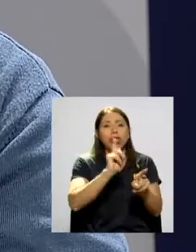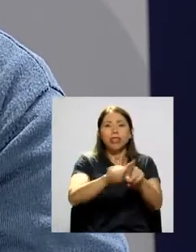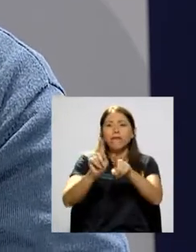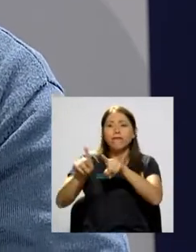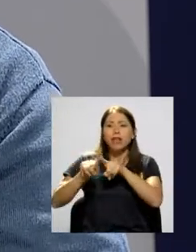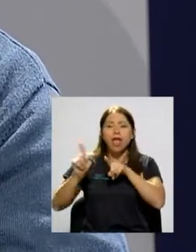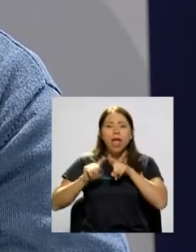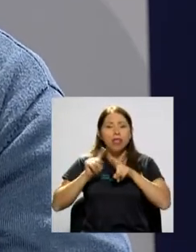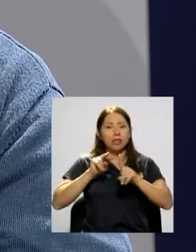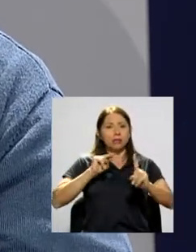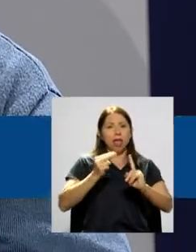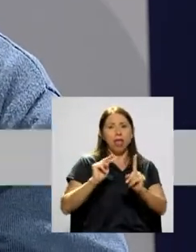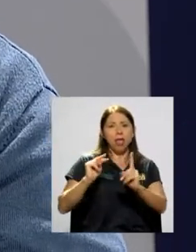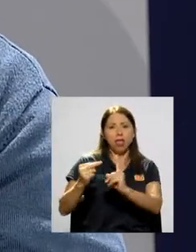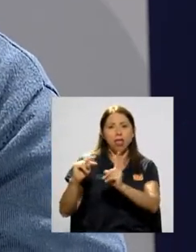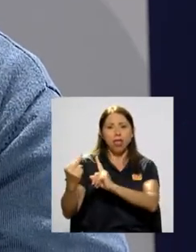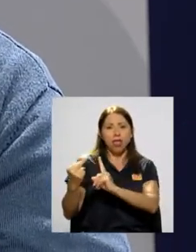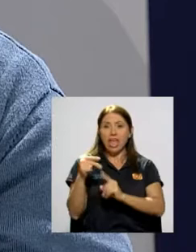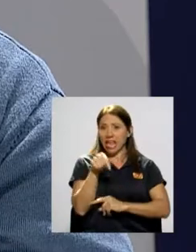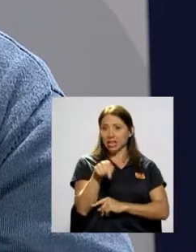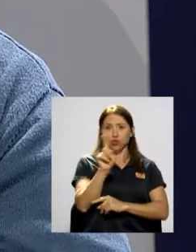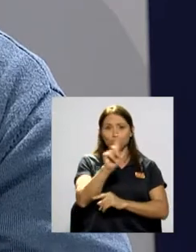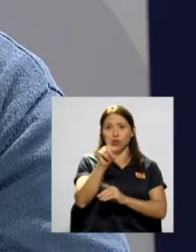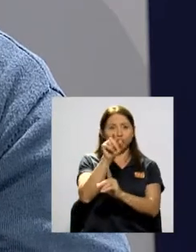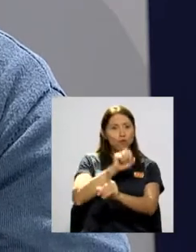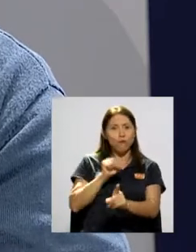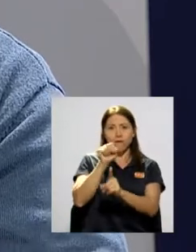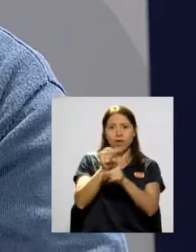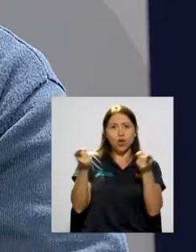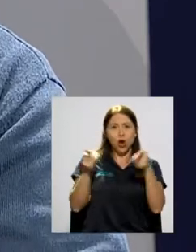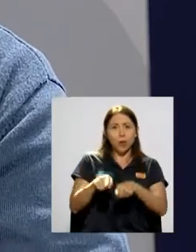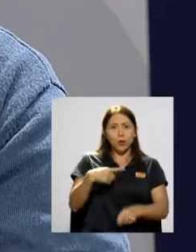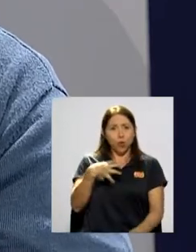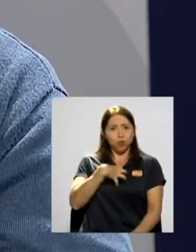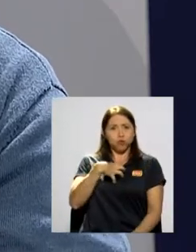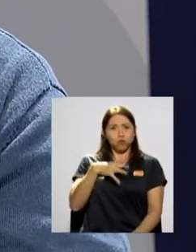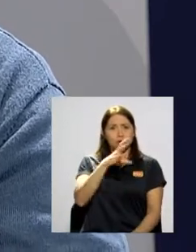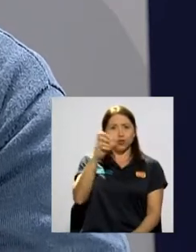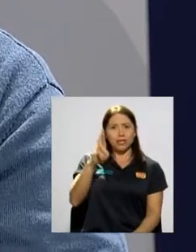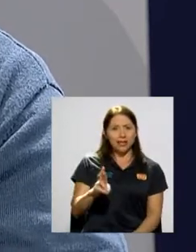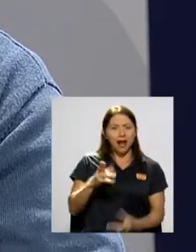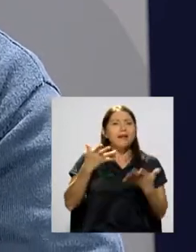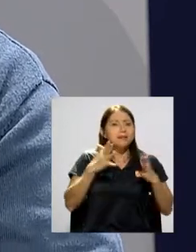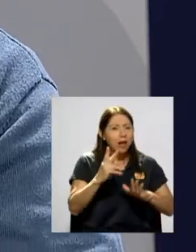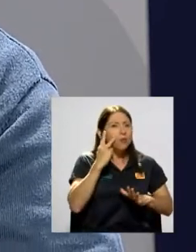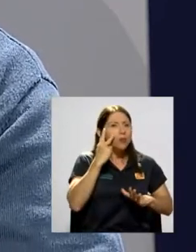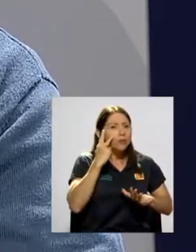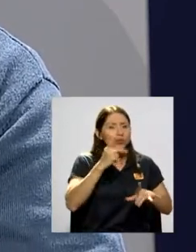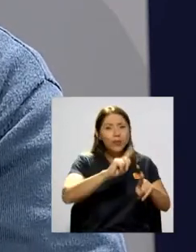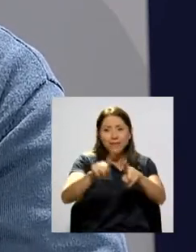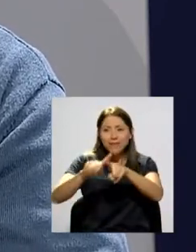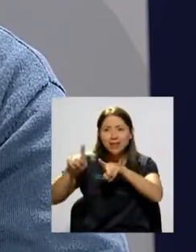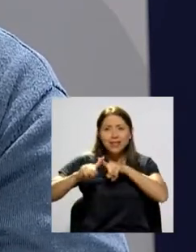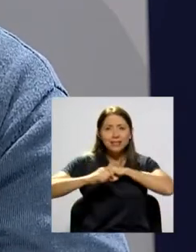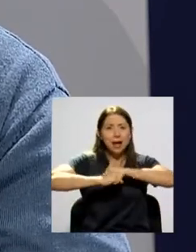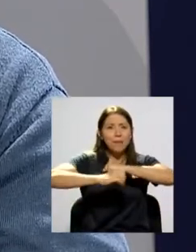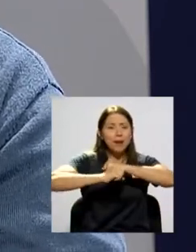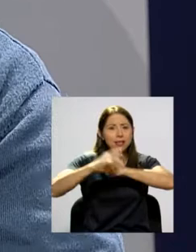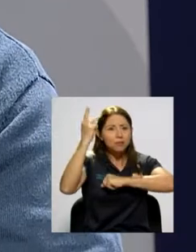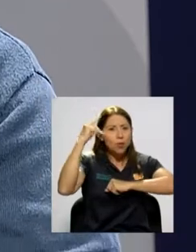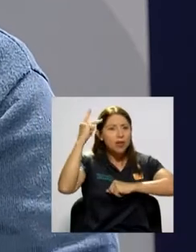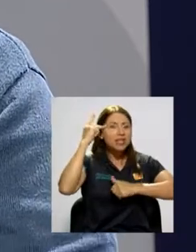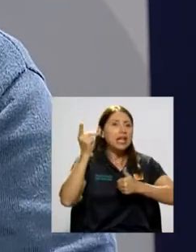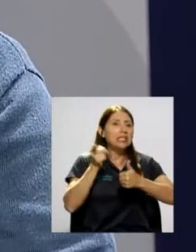naturaleza, que yo creo que no es un fenómeno estrictamente costarricense, ya lo hemos visto en otras campañas políticas en